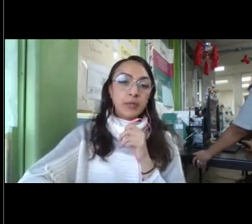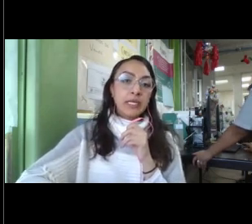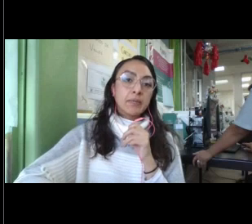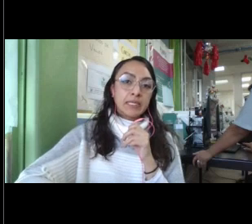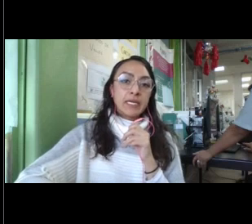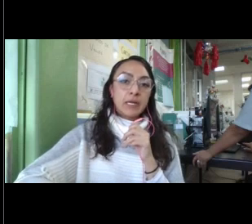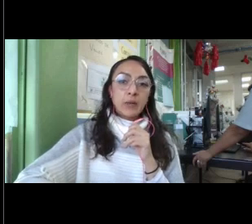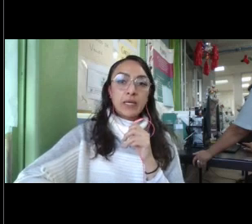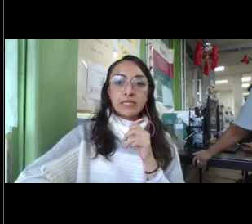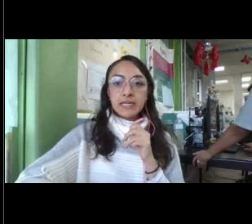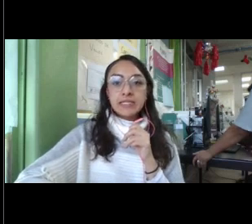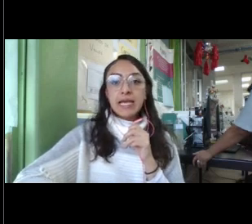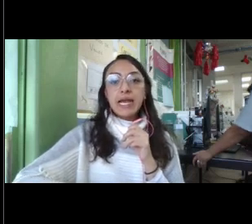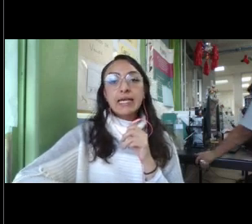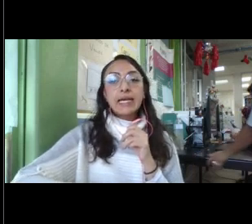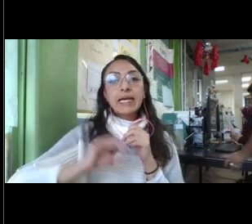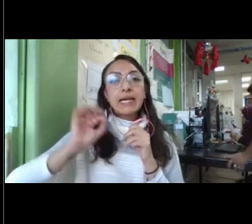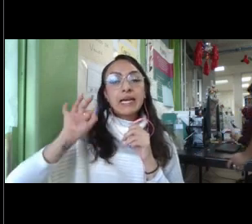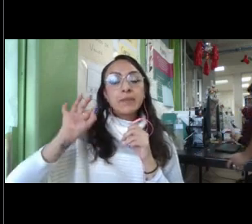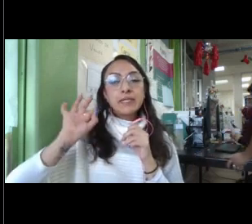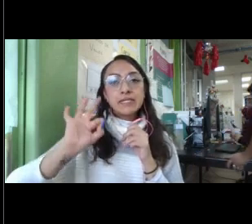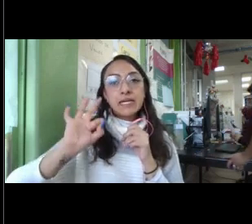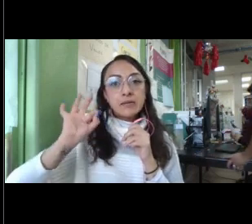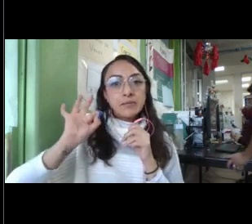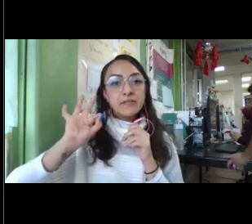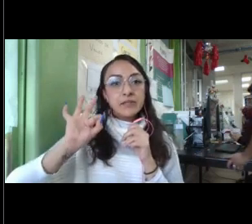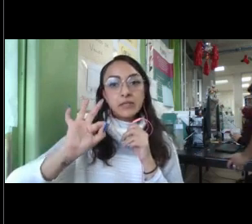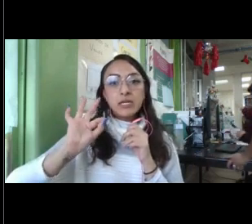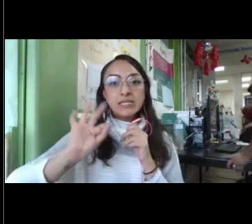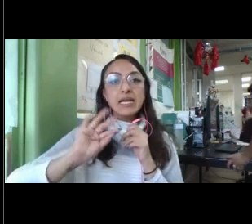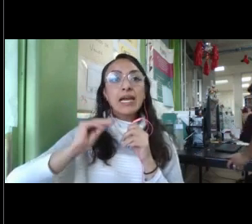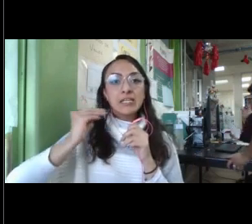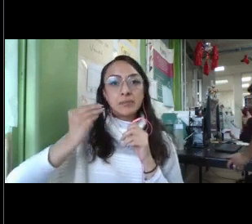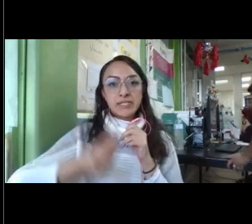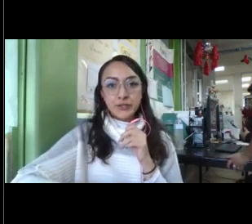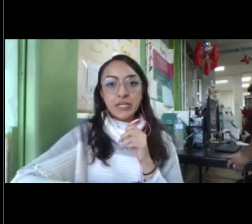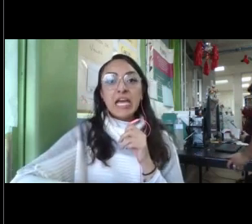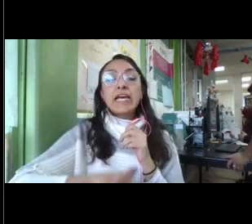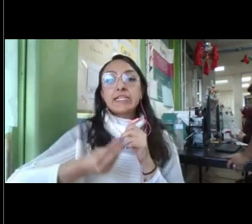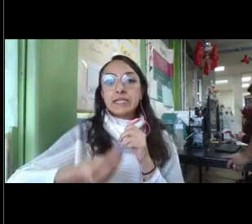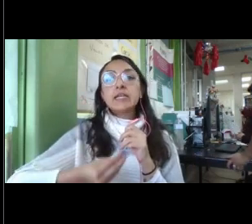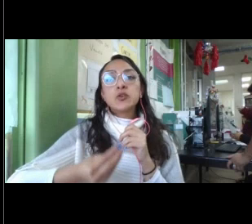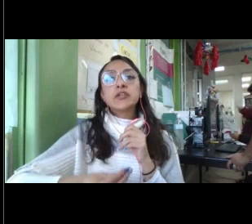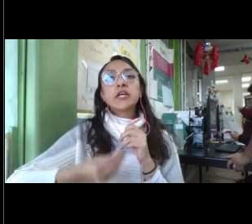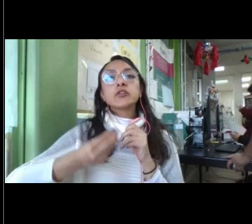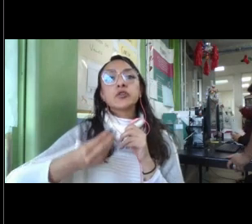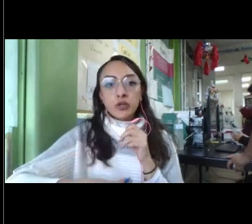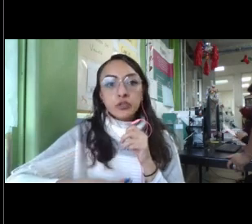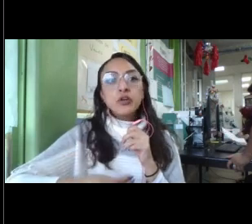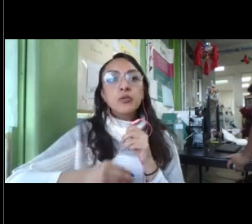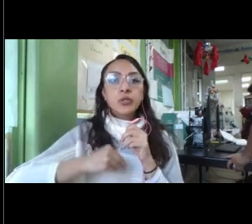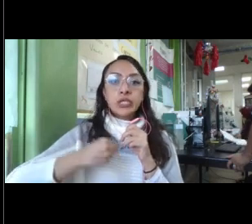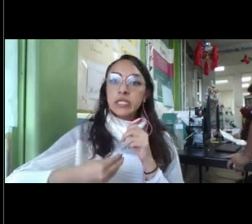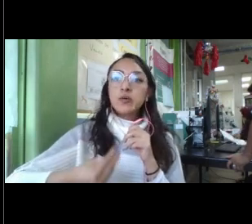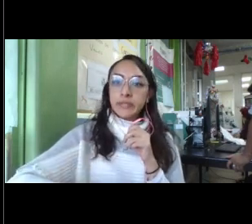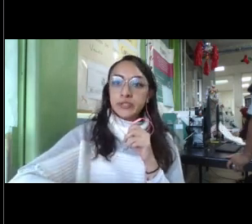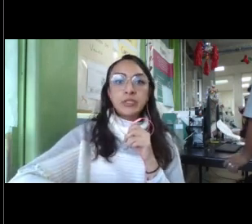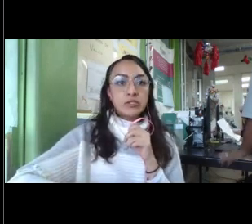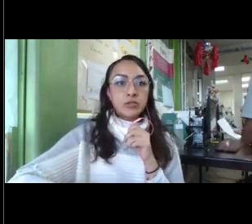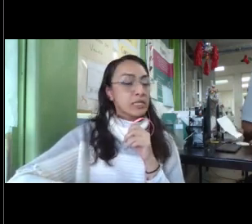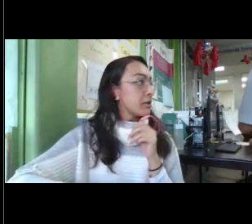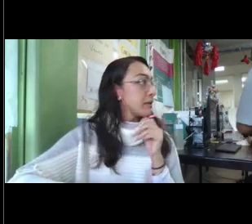¿cómo se puede aprender lengua de señas? El aprendizaje más efectivo es la inmersión, estar en contacto con comunidad